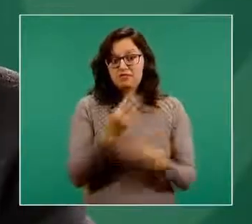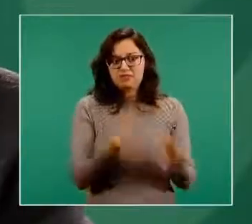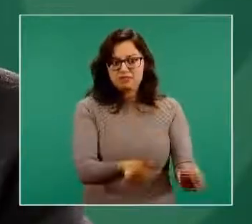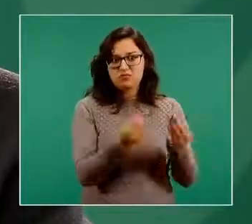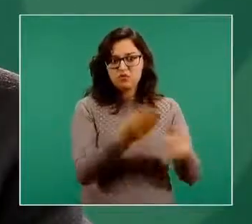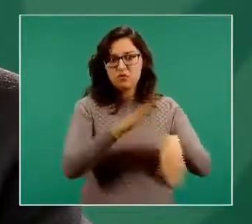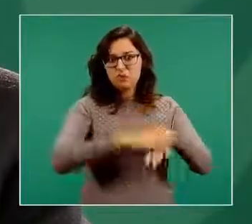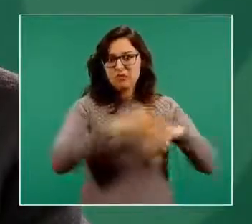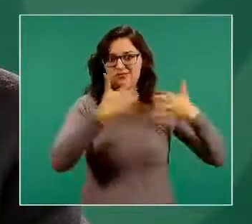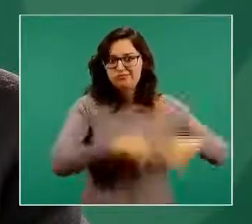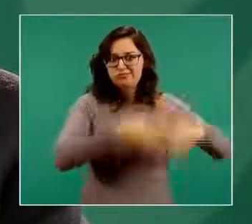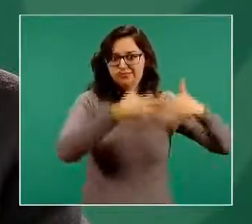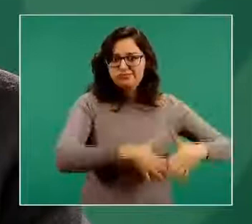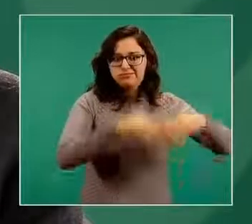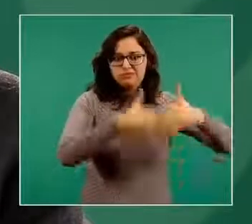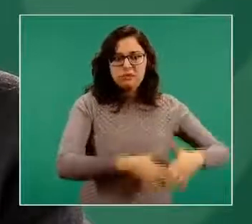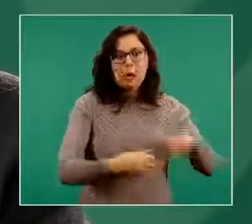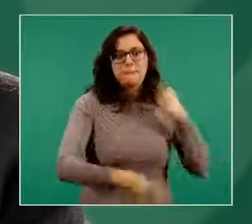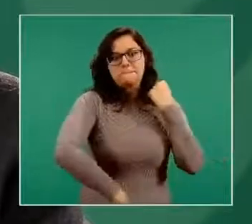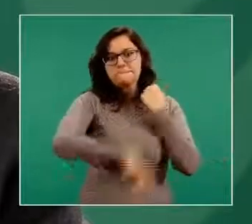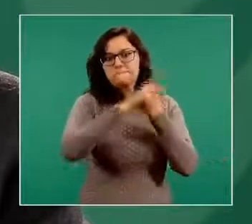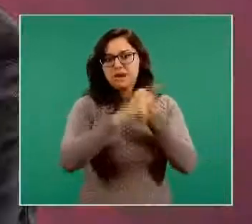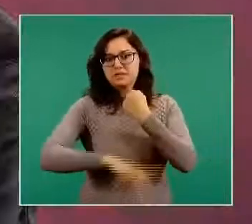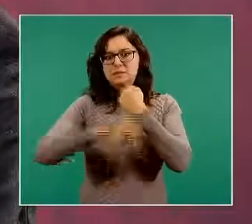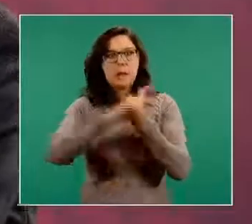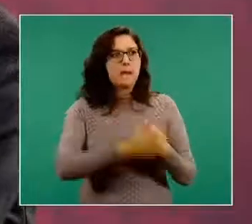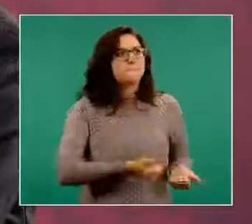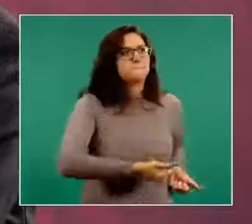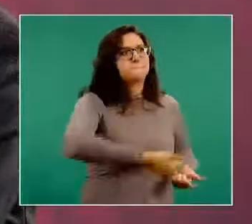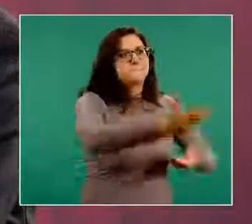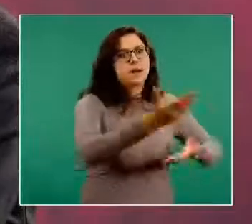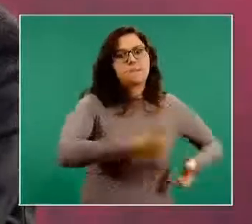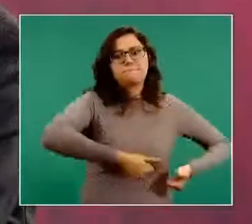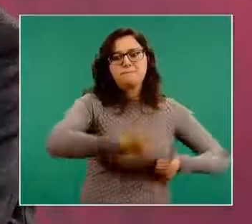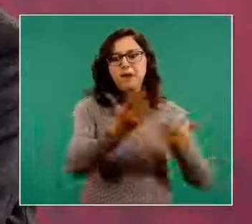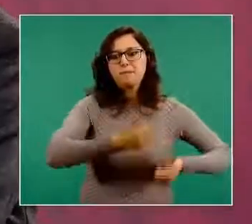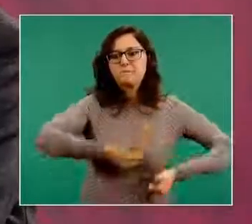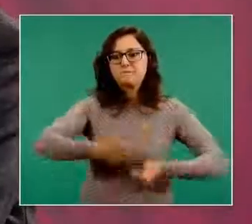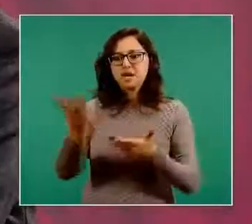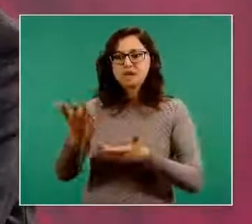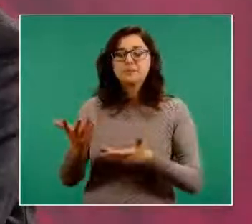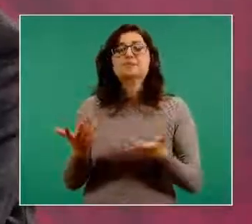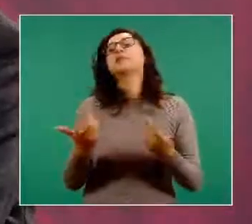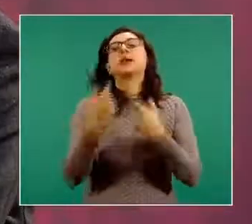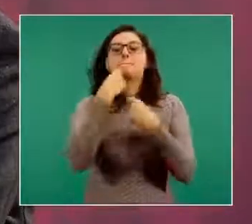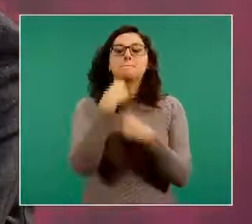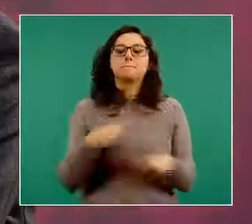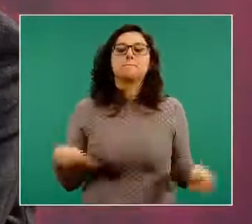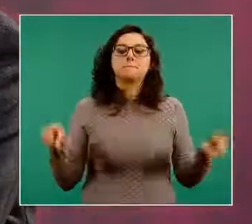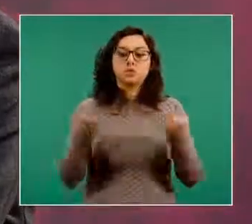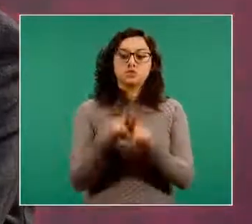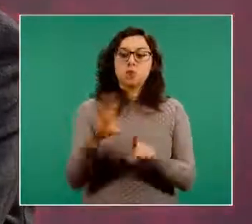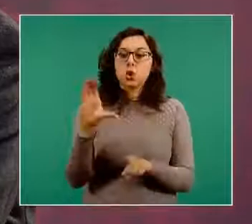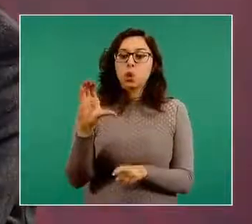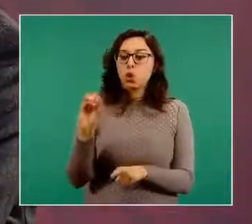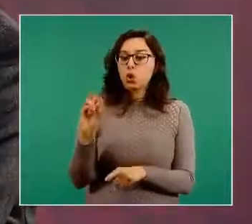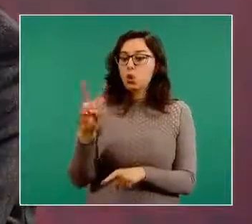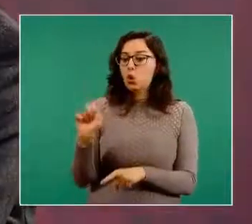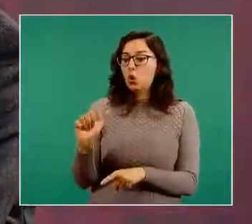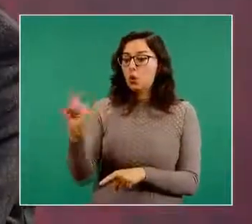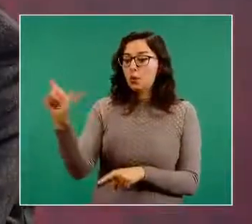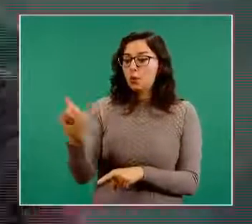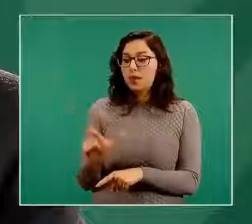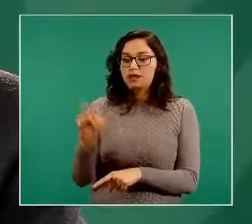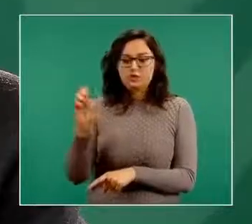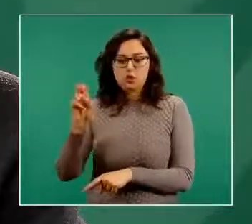más países. Y Pfizer es ahora la primera vacuna del esquema COVAX que ha sido puesta